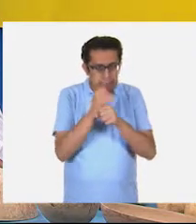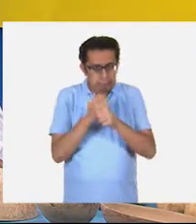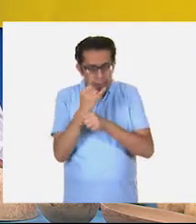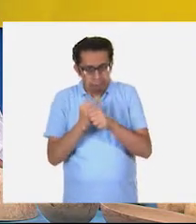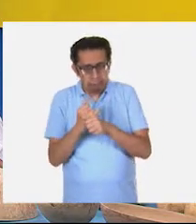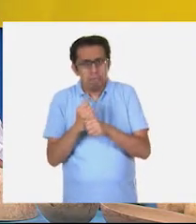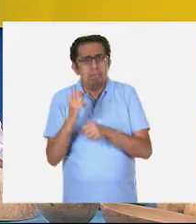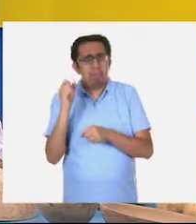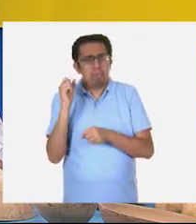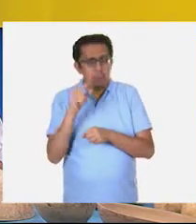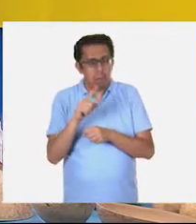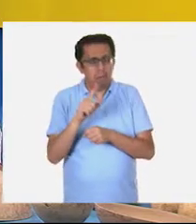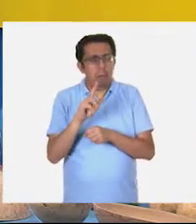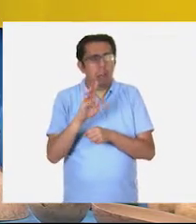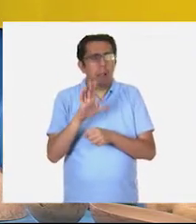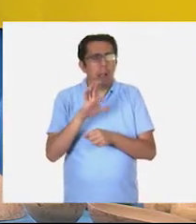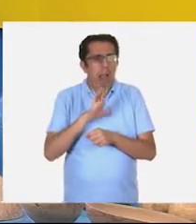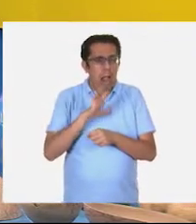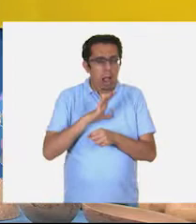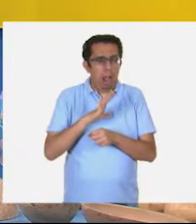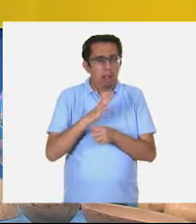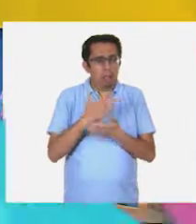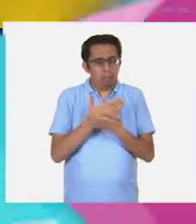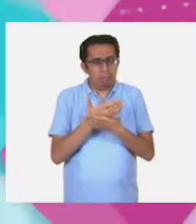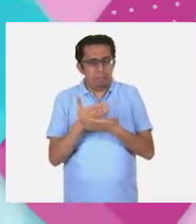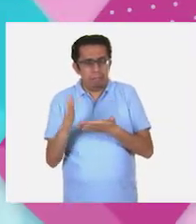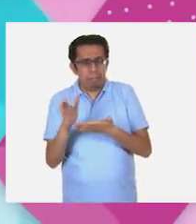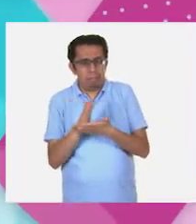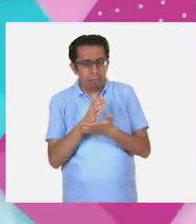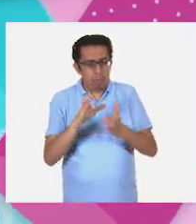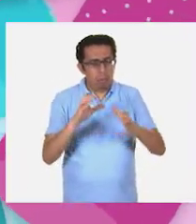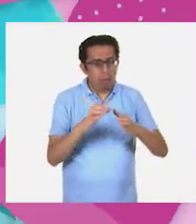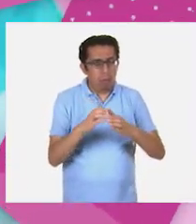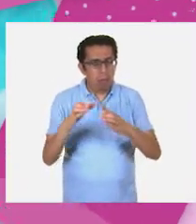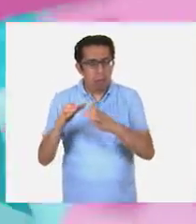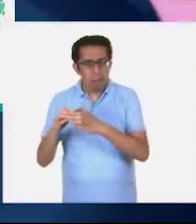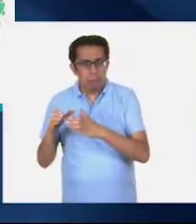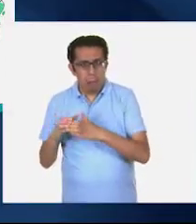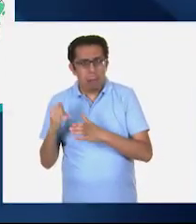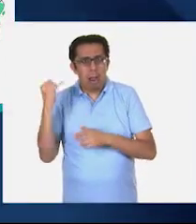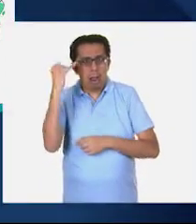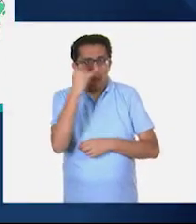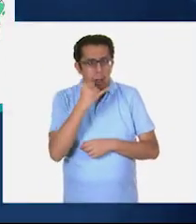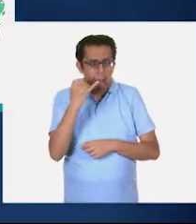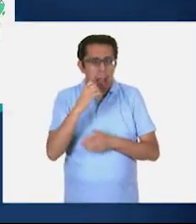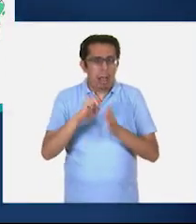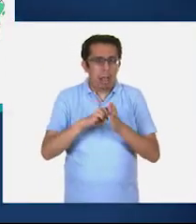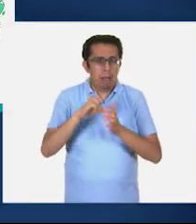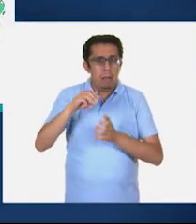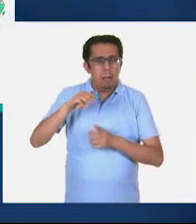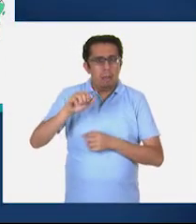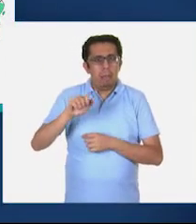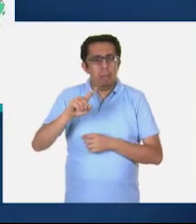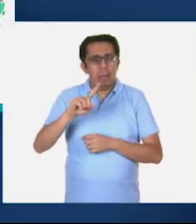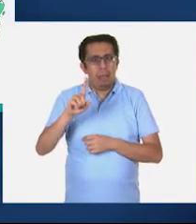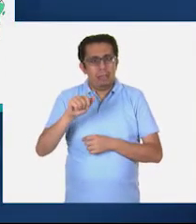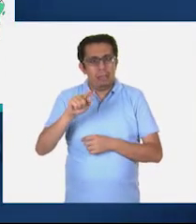científico se dividen en familias lingüísticas. El mazateco, el náhuatl,